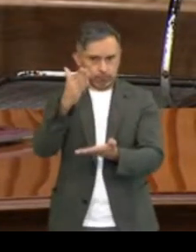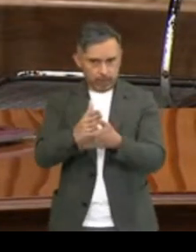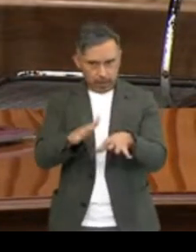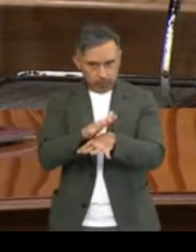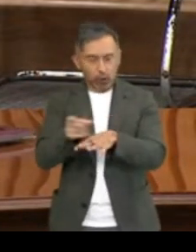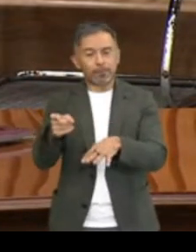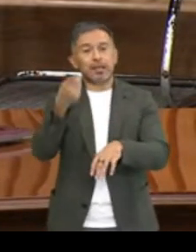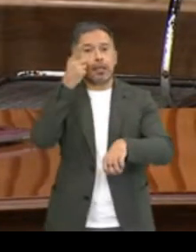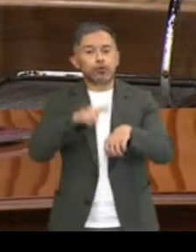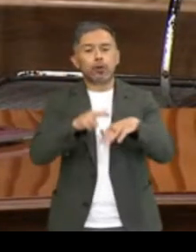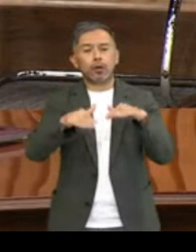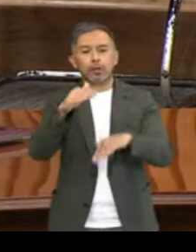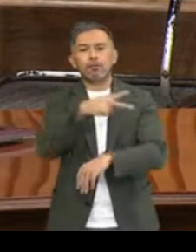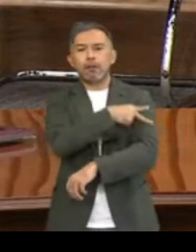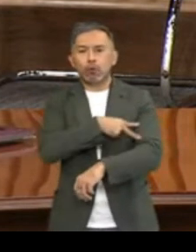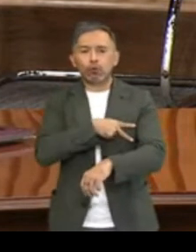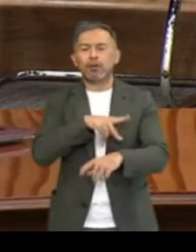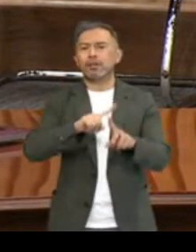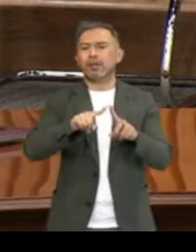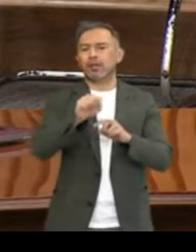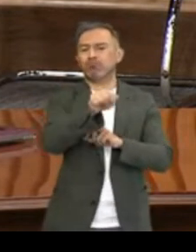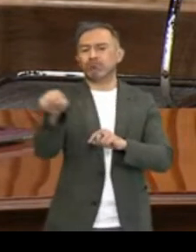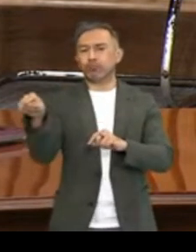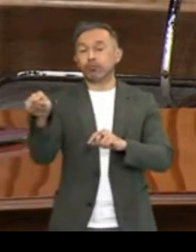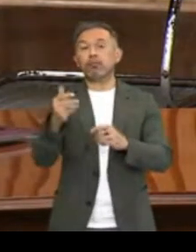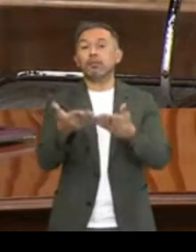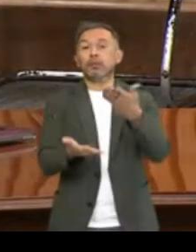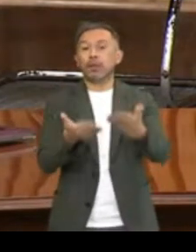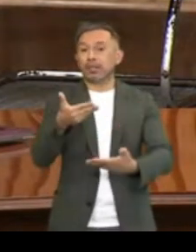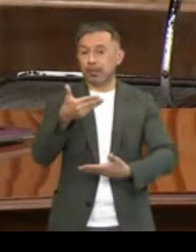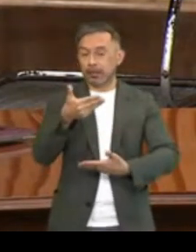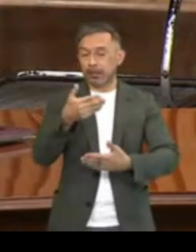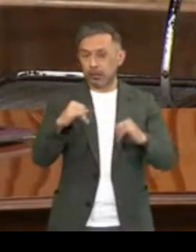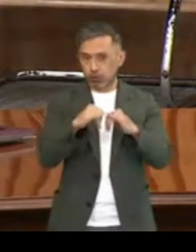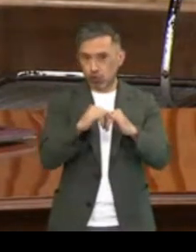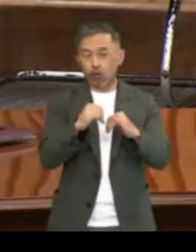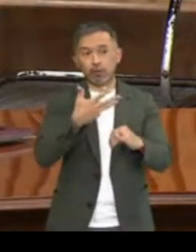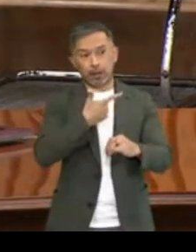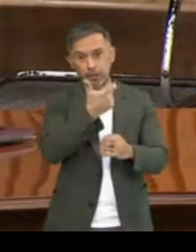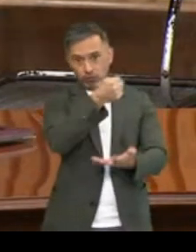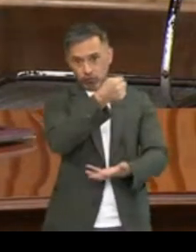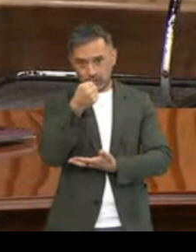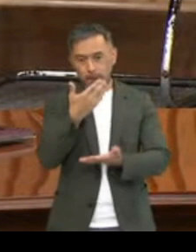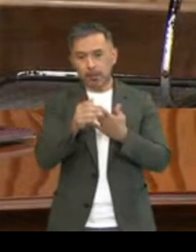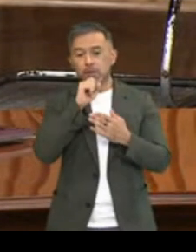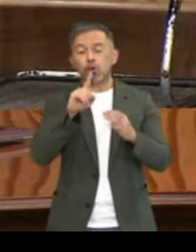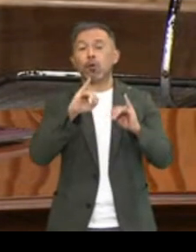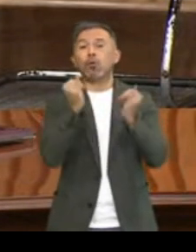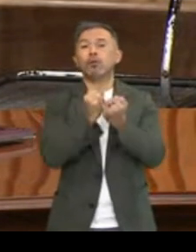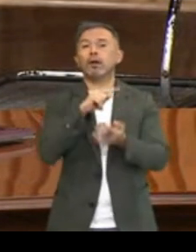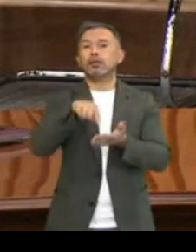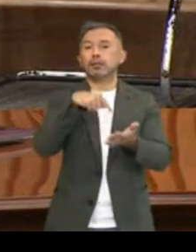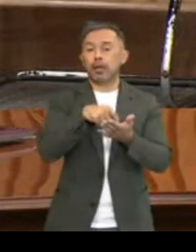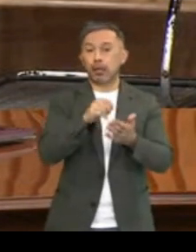vocalías y demás órganos del instituto, conforme a las necesidades del servicio y los recursos presupuestales. Nombrar a los integrantes de las juntas distritales y